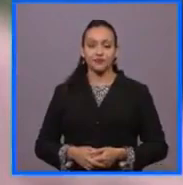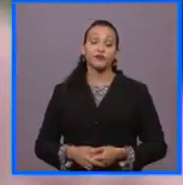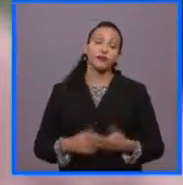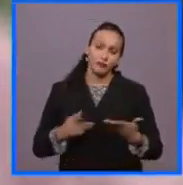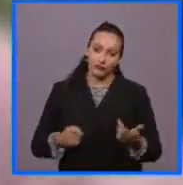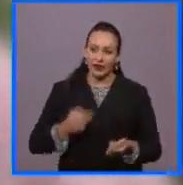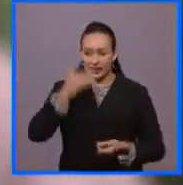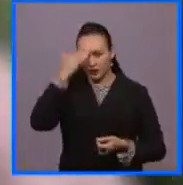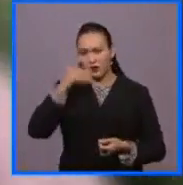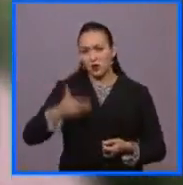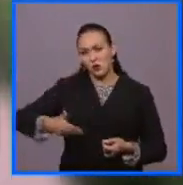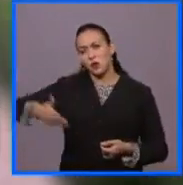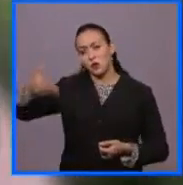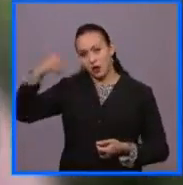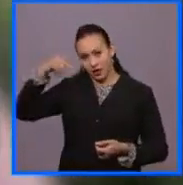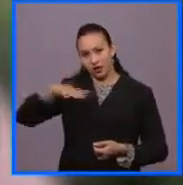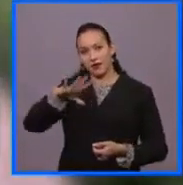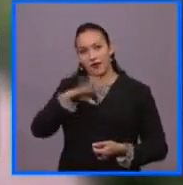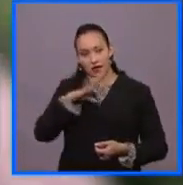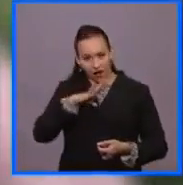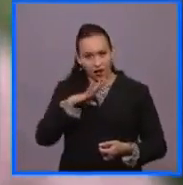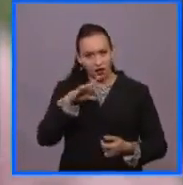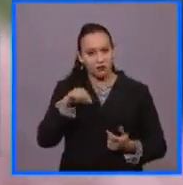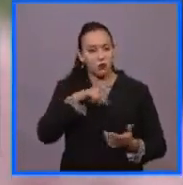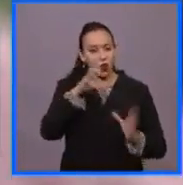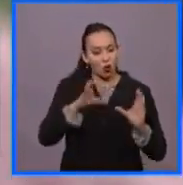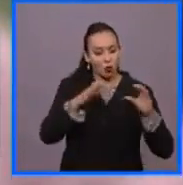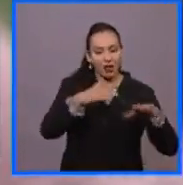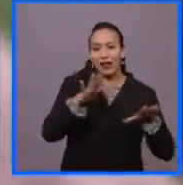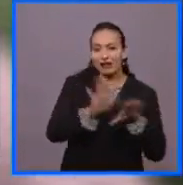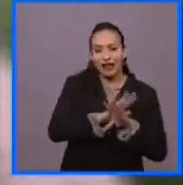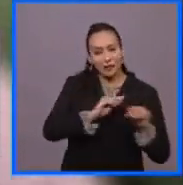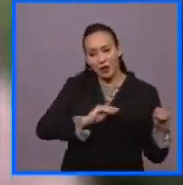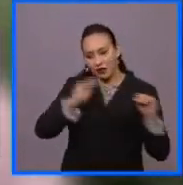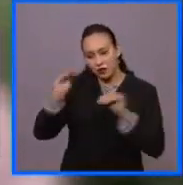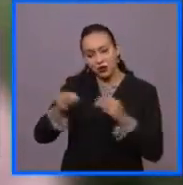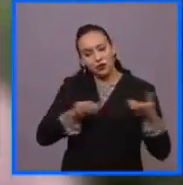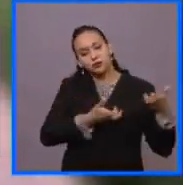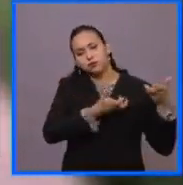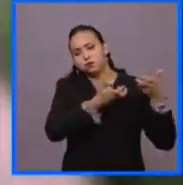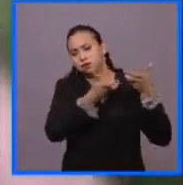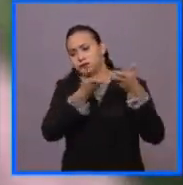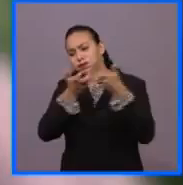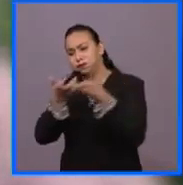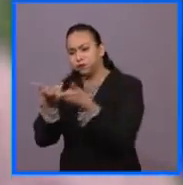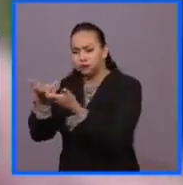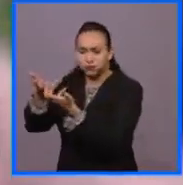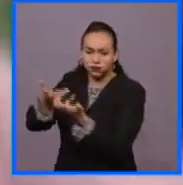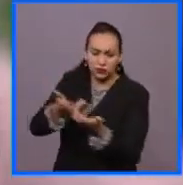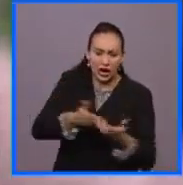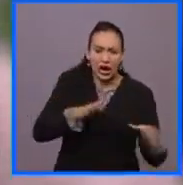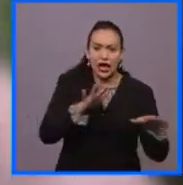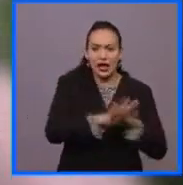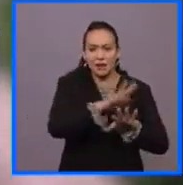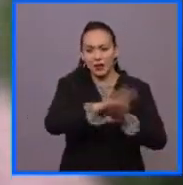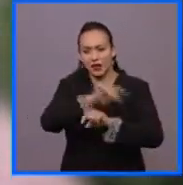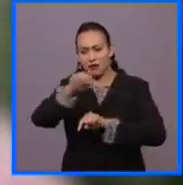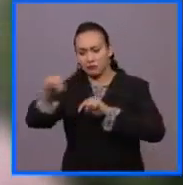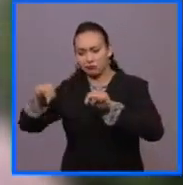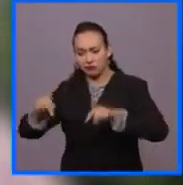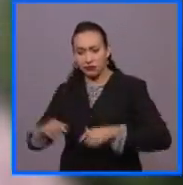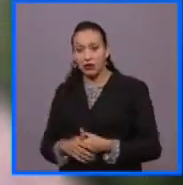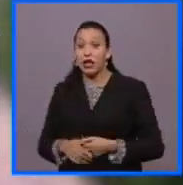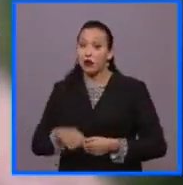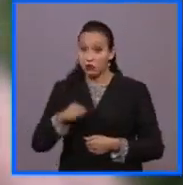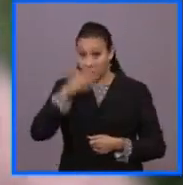Históricamente ha existido poblaciones que se encuentran en movilidad. Hoy en día es una situación real, un contexto real que vivimos. Dentro de las